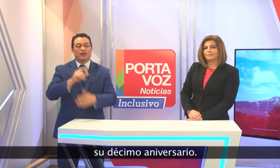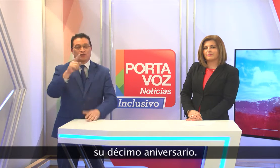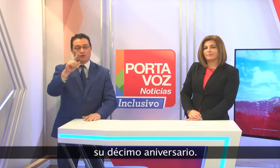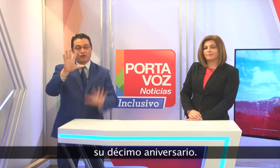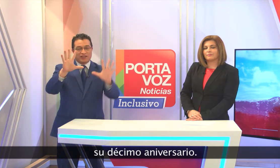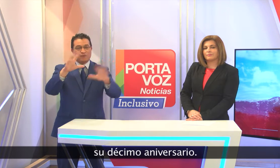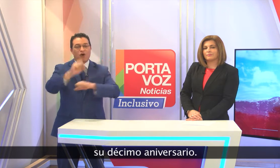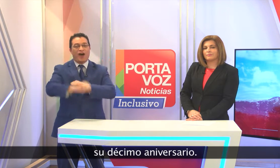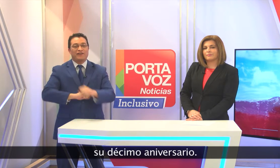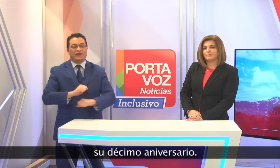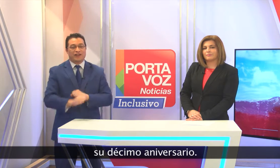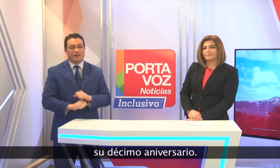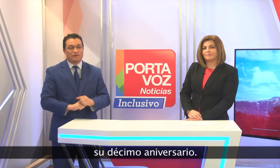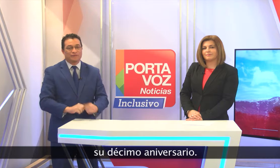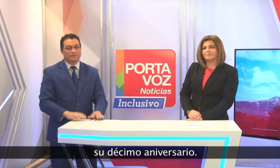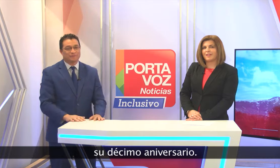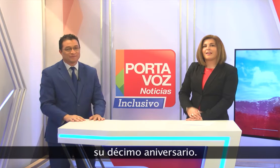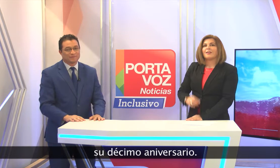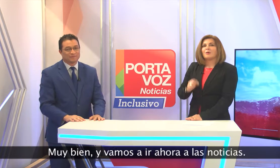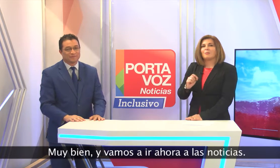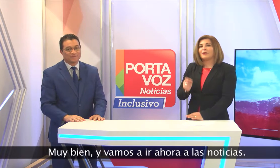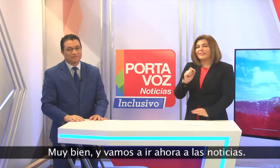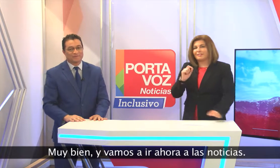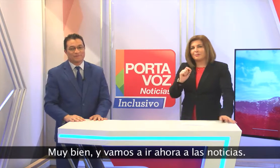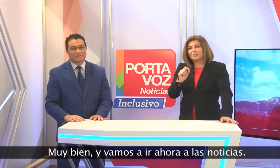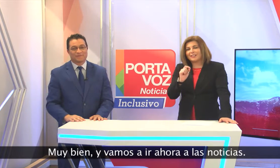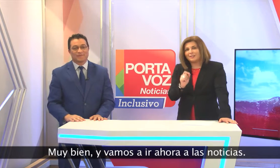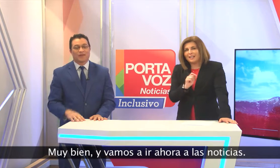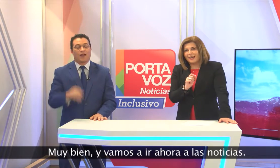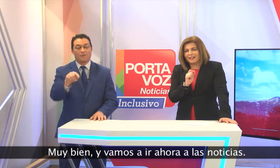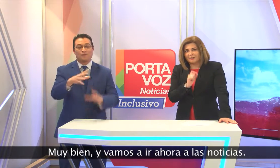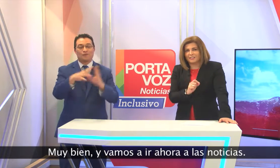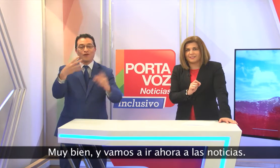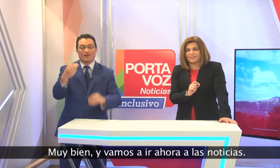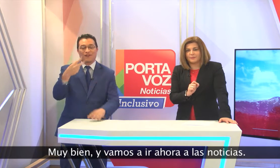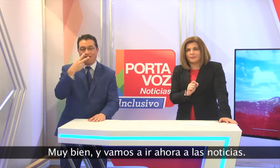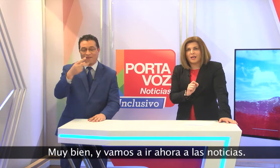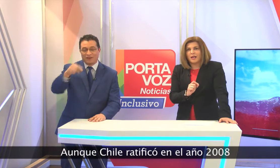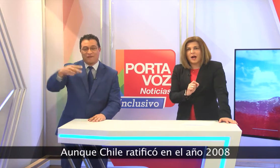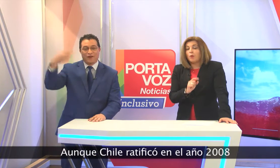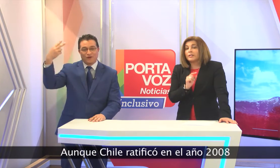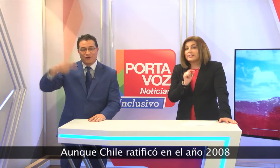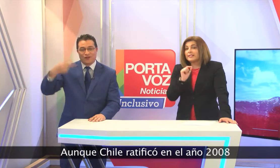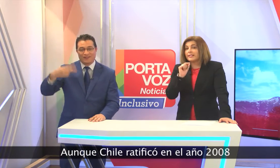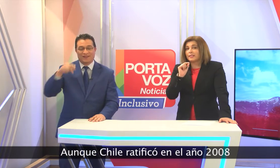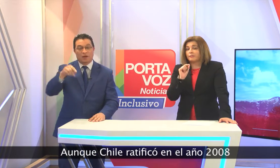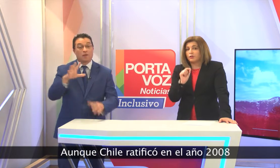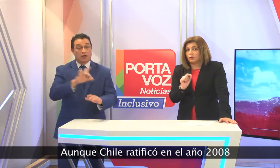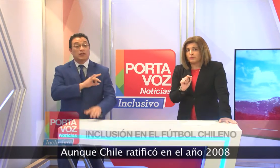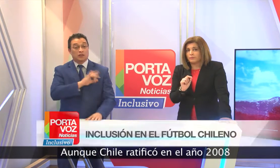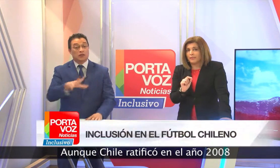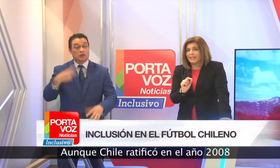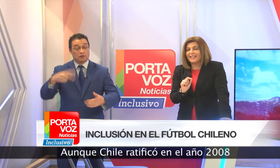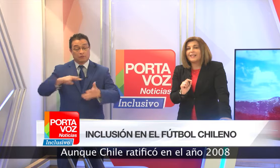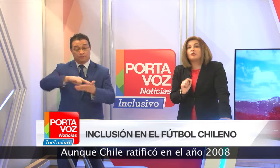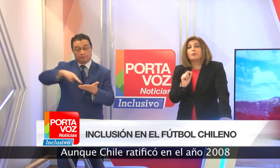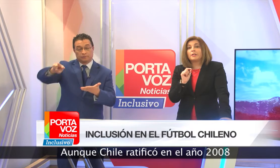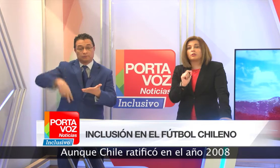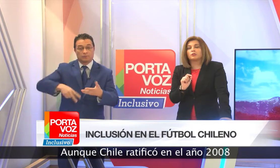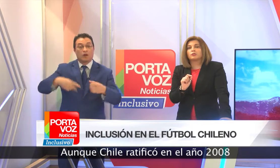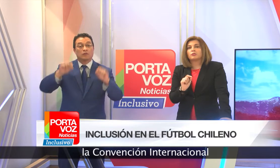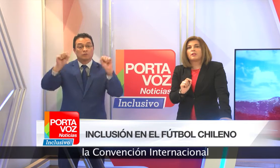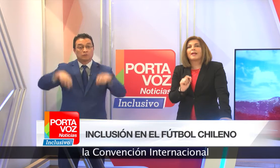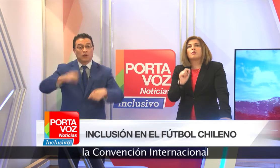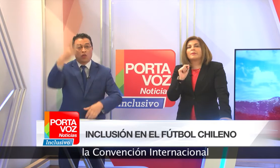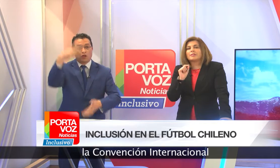celebran su décimo aniversario. Muy bien, y vamos a ir ahora a las noticias. Aunque Chile ratificó en el año